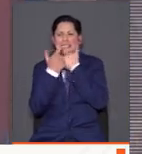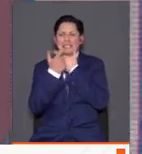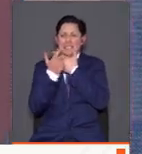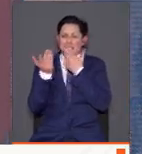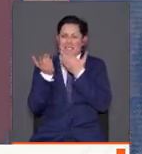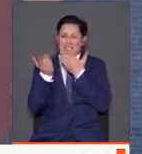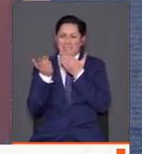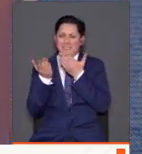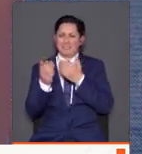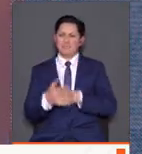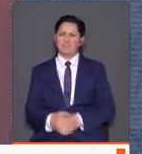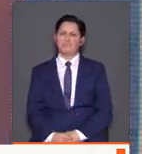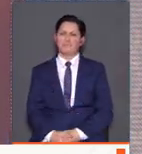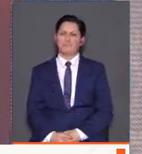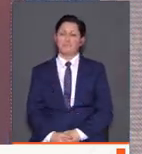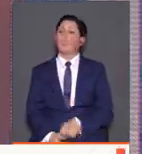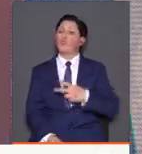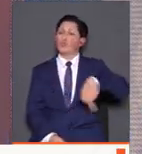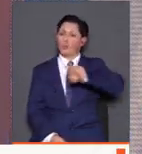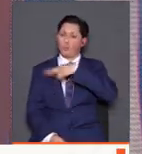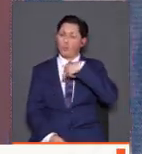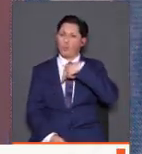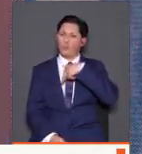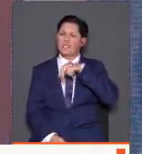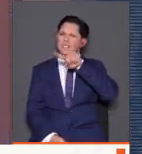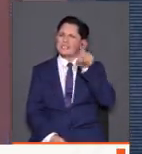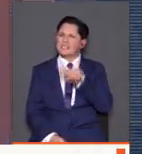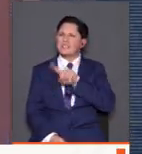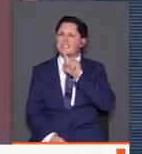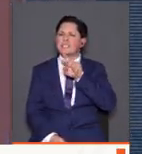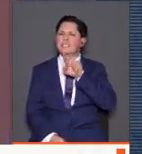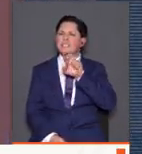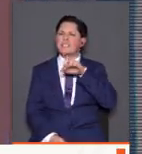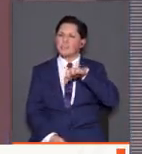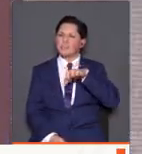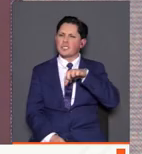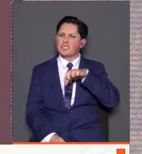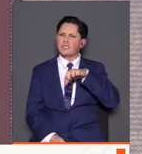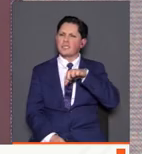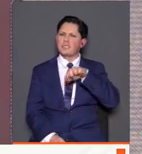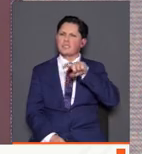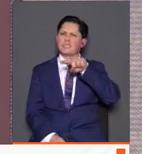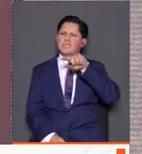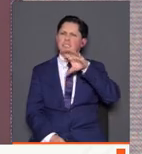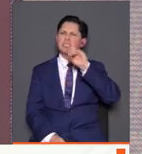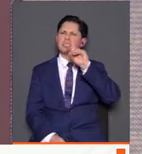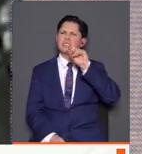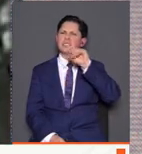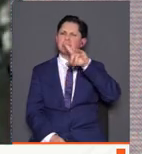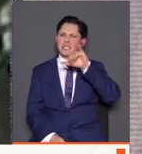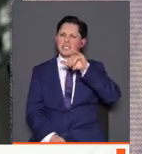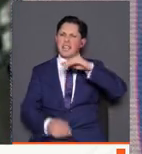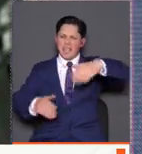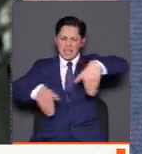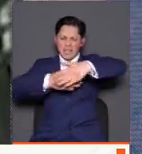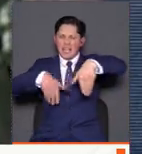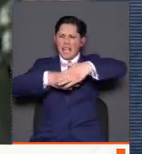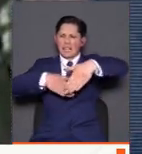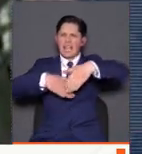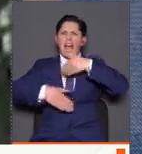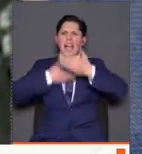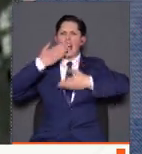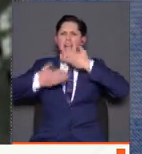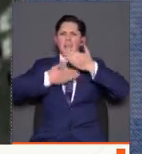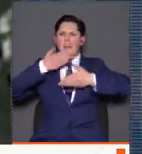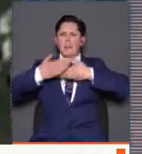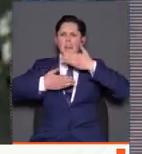Hicimos una sección que se llama The Street Sings. No me suena eso. No. Eso se llama La Calle Canta. Corre mal tiempo,